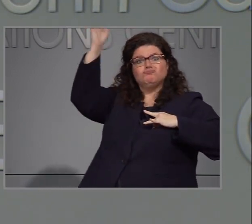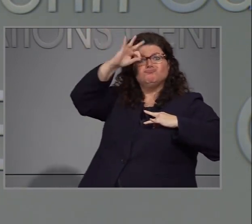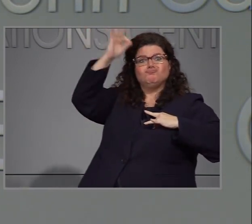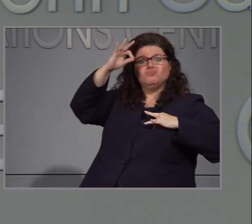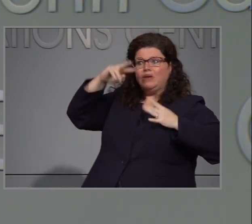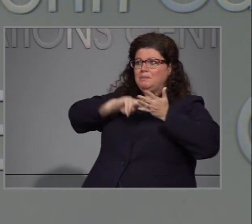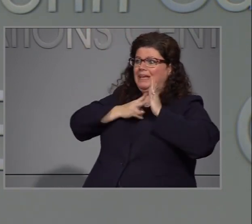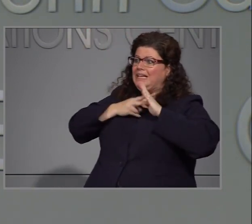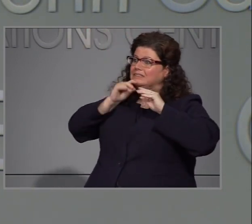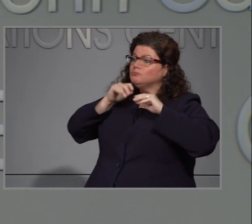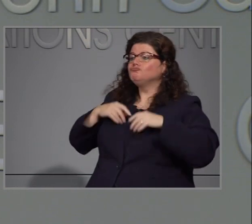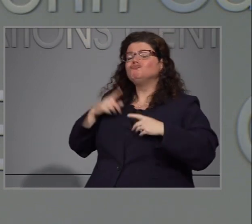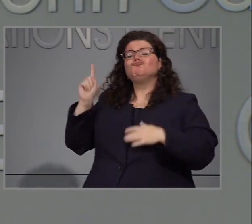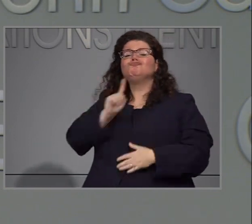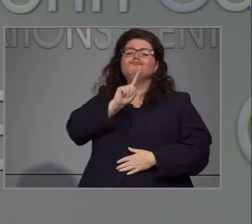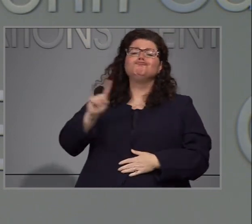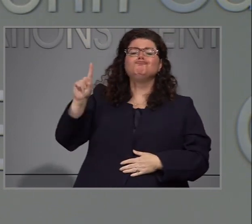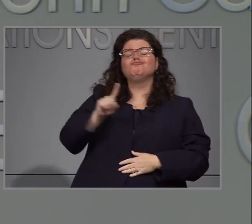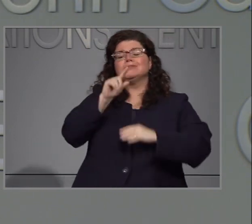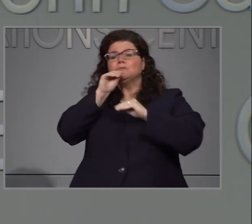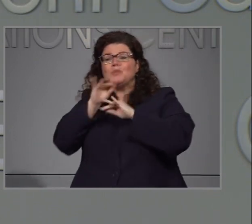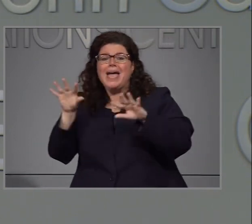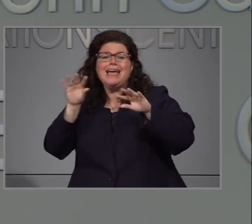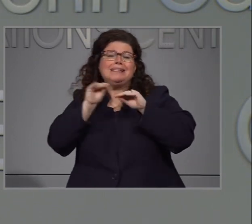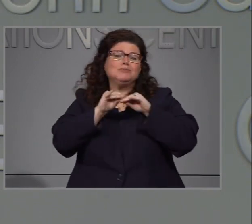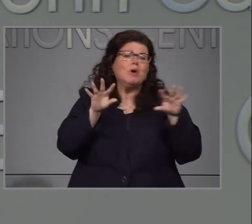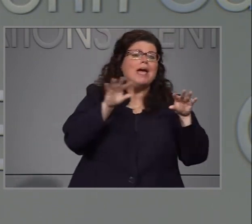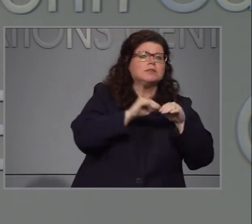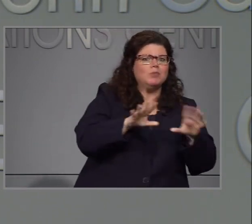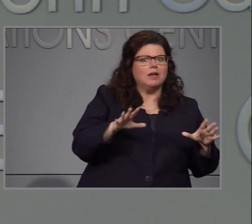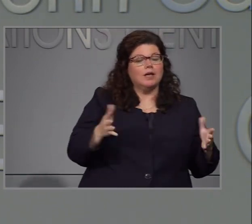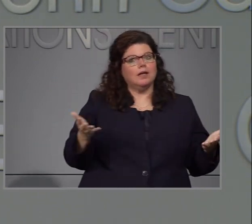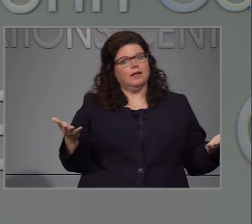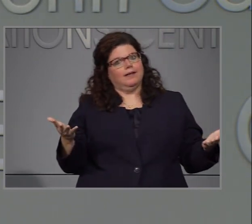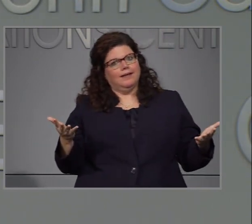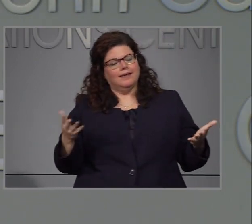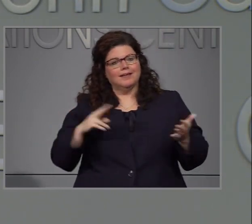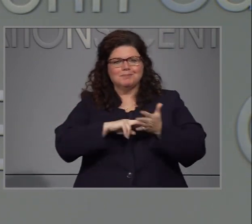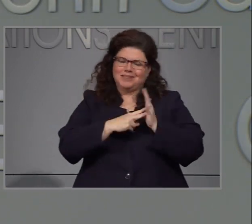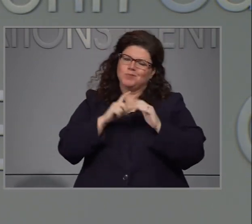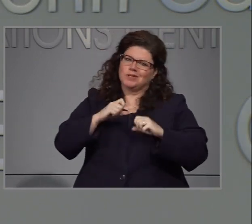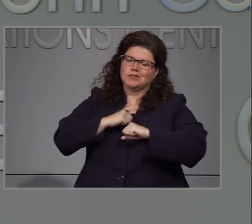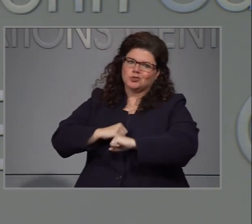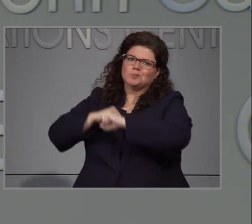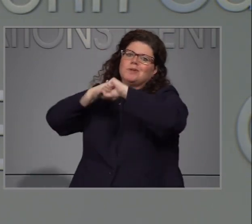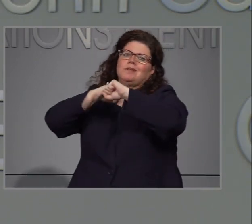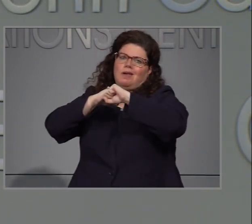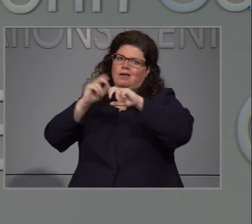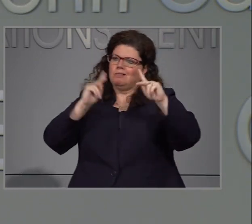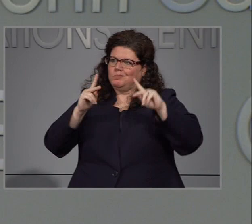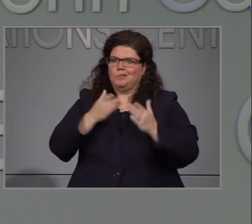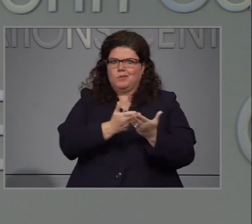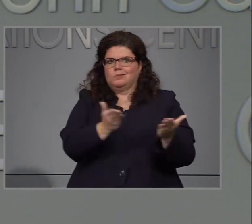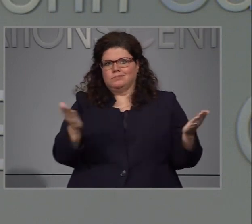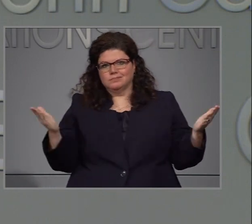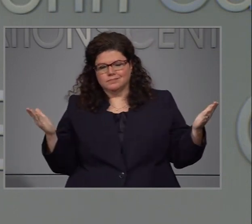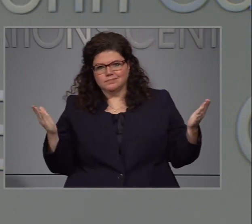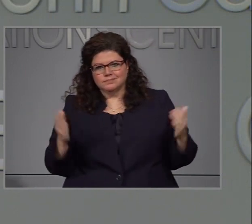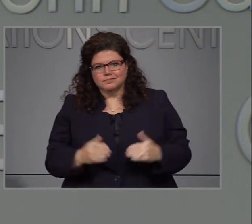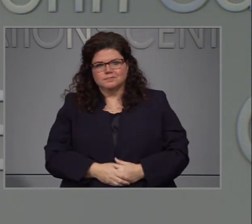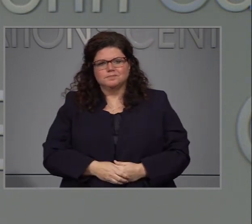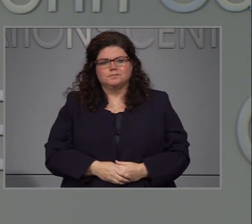una manera sencilla de controlar el virus, en tanto que nos protegemos a nosotros mismos, nuestras familias y las personas que nos